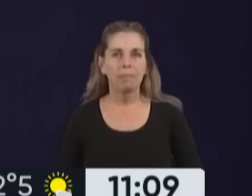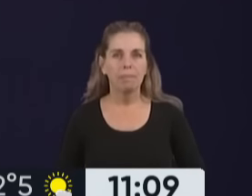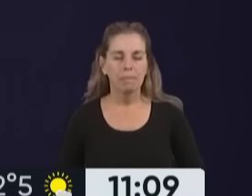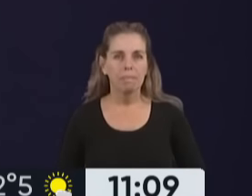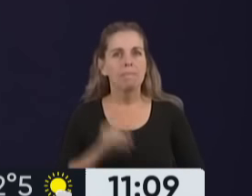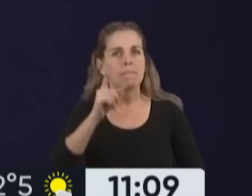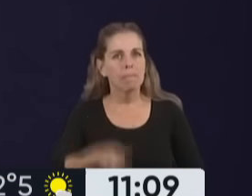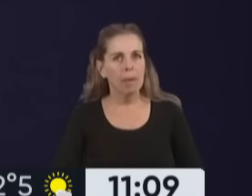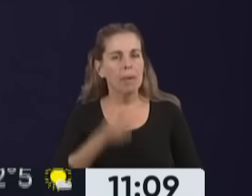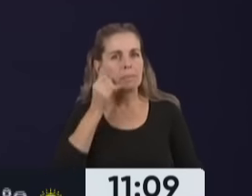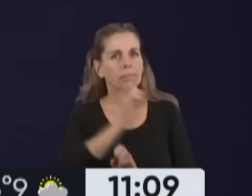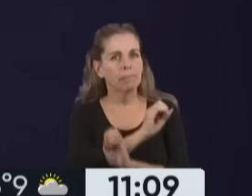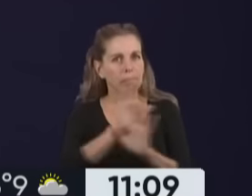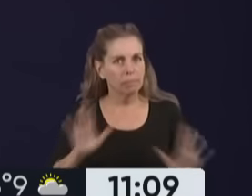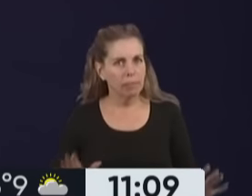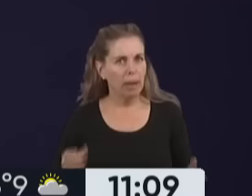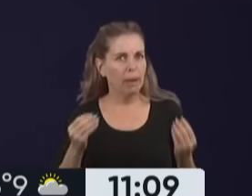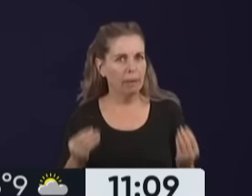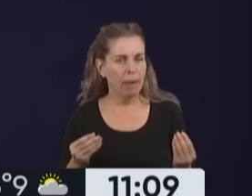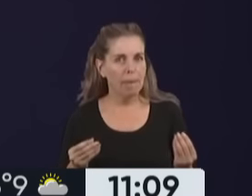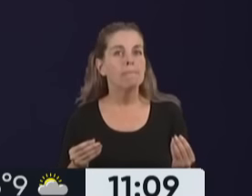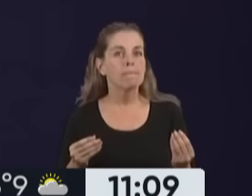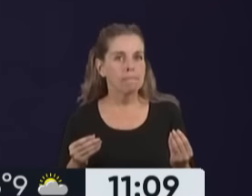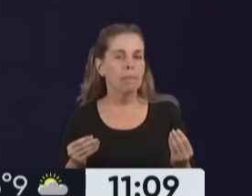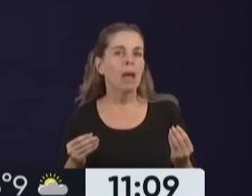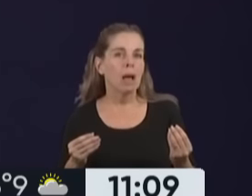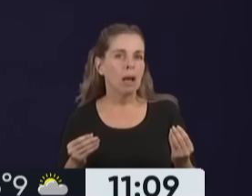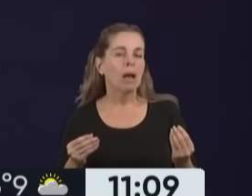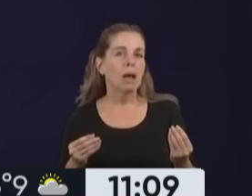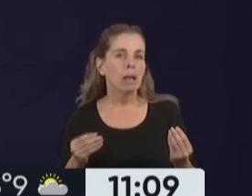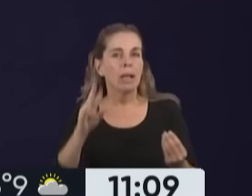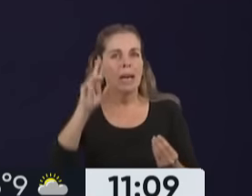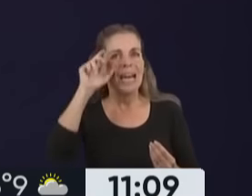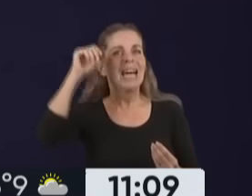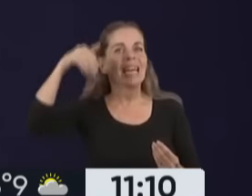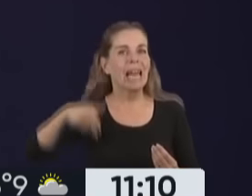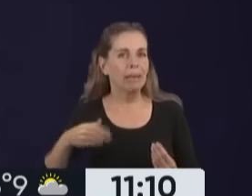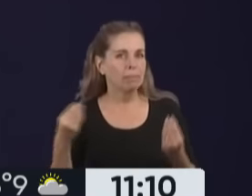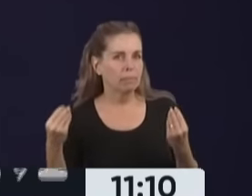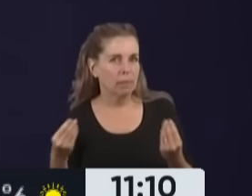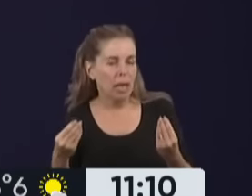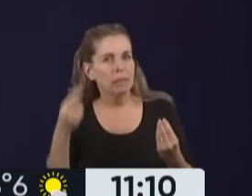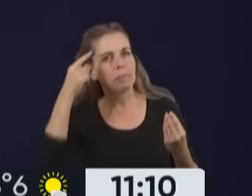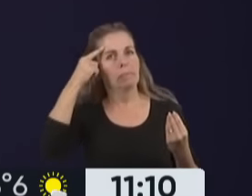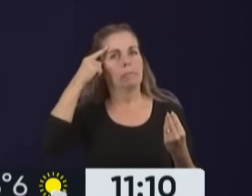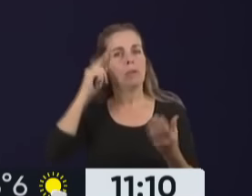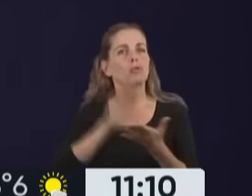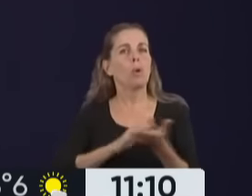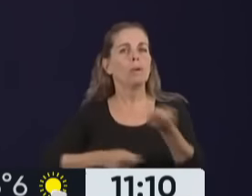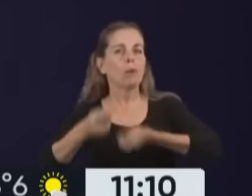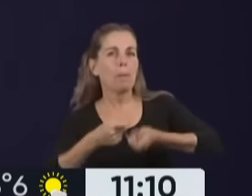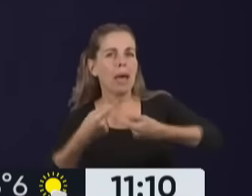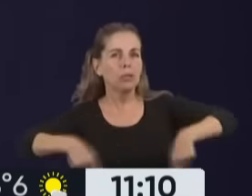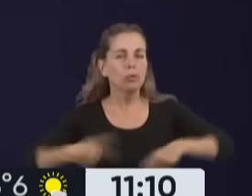Y también aclarar que las expectativas se van corrigiendo. El REM, que es el relevamiento de expectativas de mercado que hace una vez por mes el